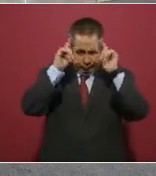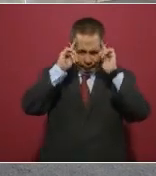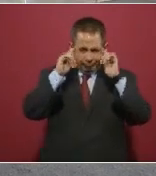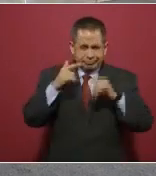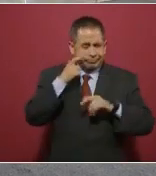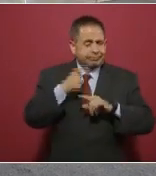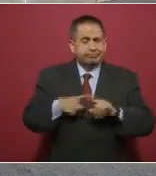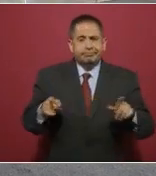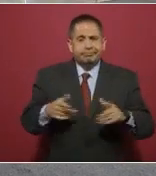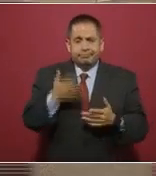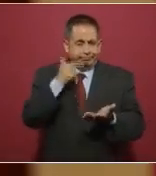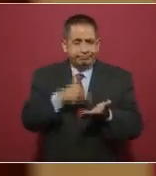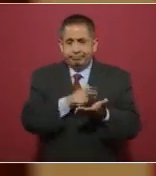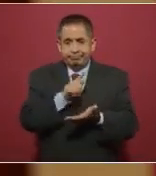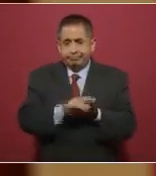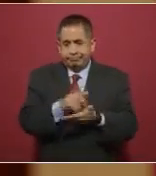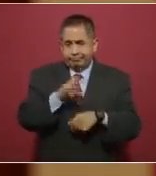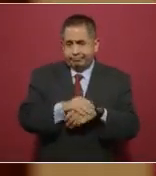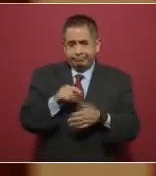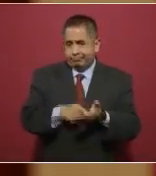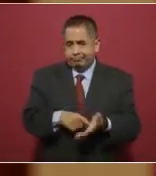extralegal